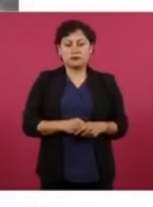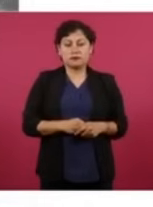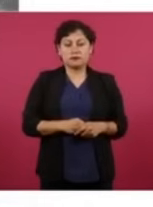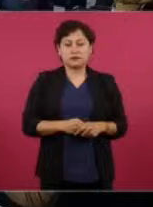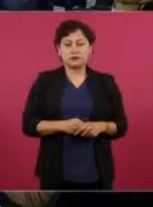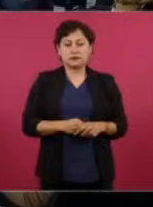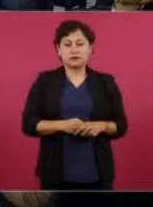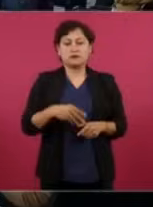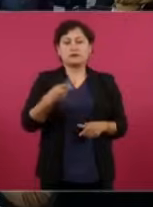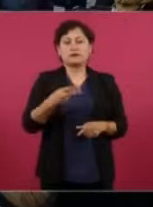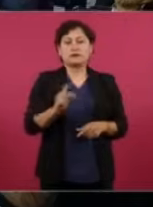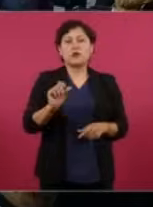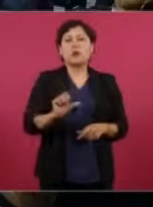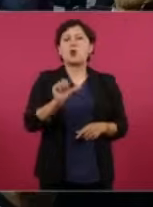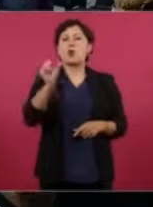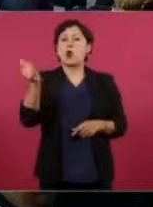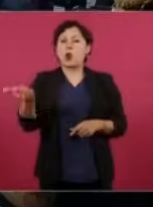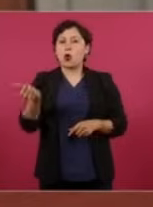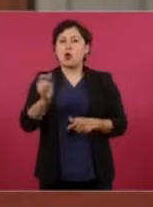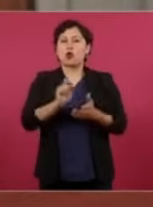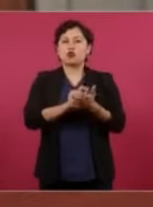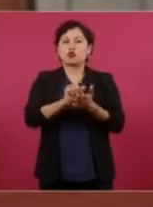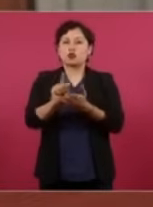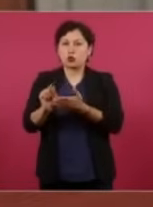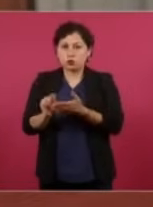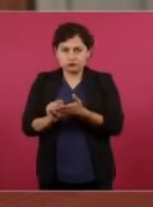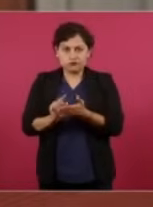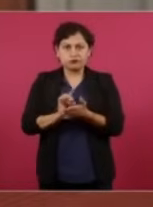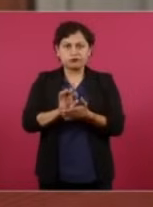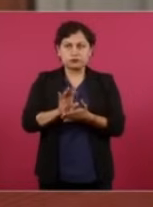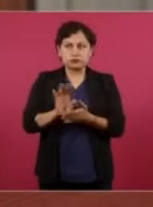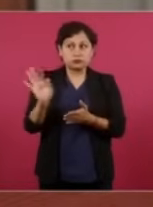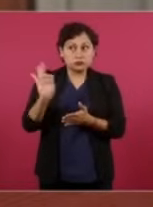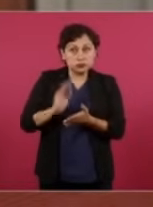Pero hay otro, no lo haya borrado.